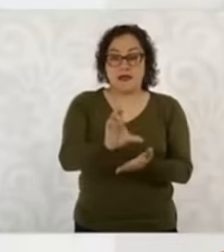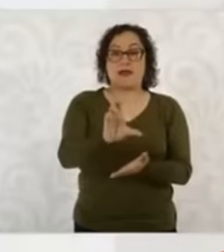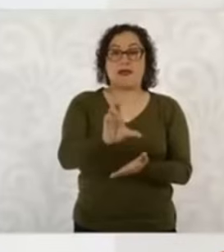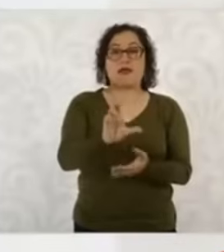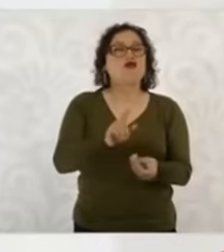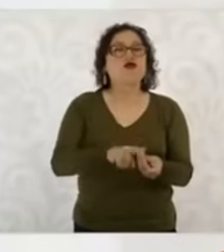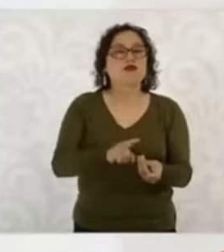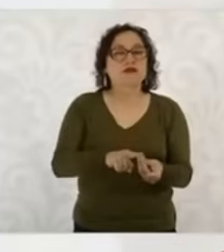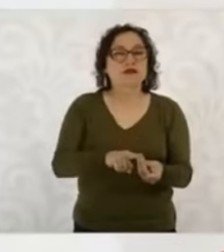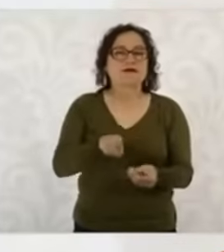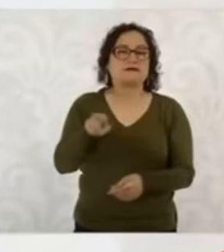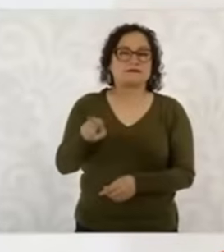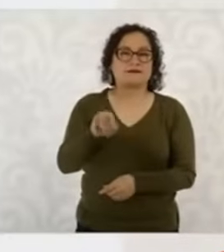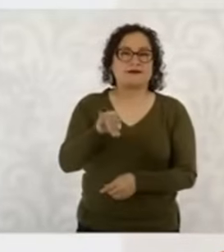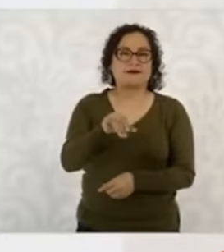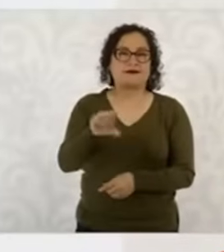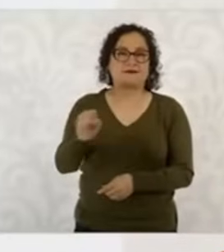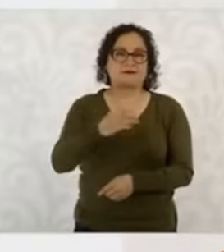Bienestar.